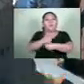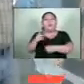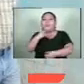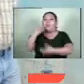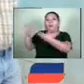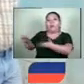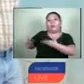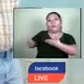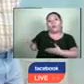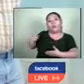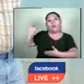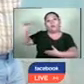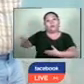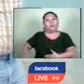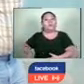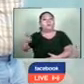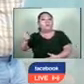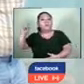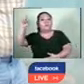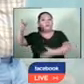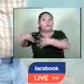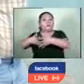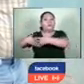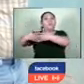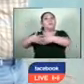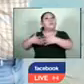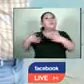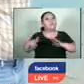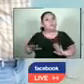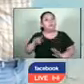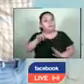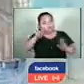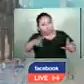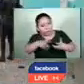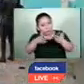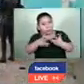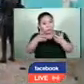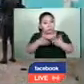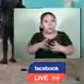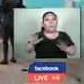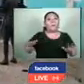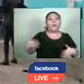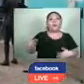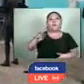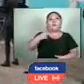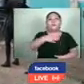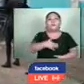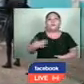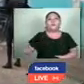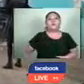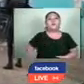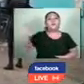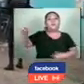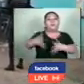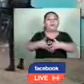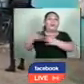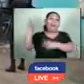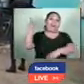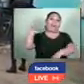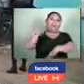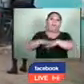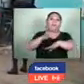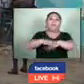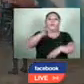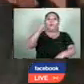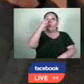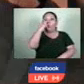del Departamento de Seguridad Nacional de los Estados Unidos en seguimiento a lo que la vicepresidenta Kamala Harris anunció en junio pasado